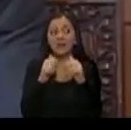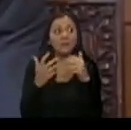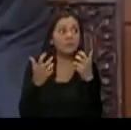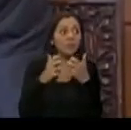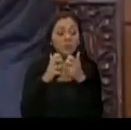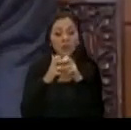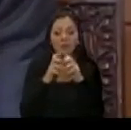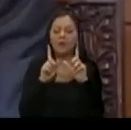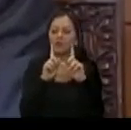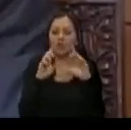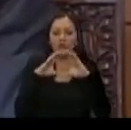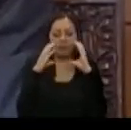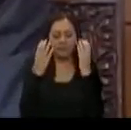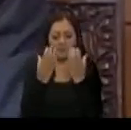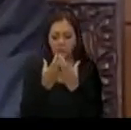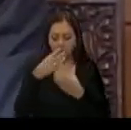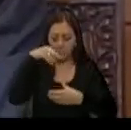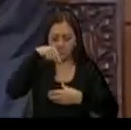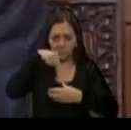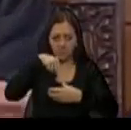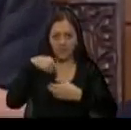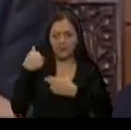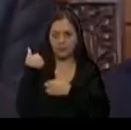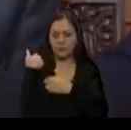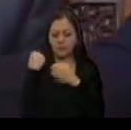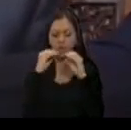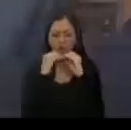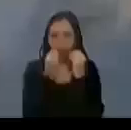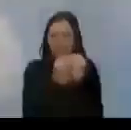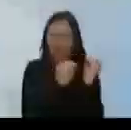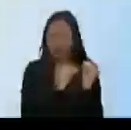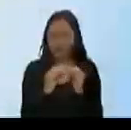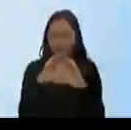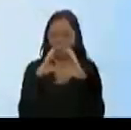y ninguna dificultad en su organización.